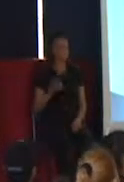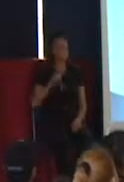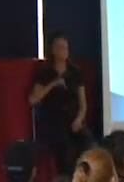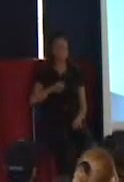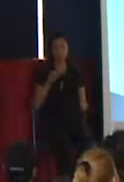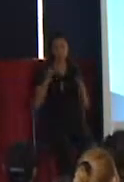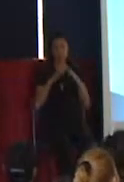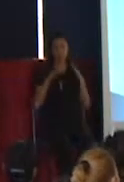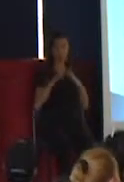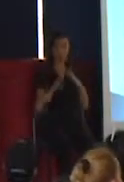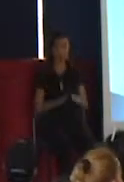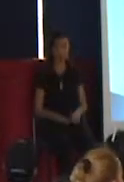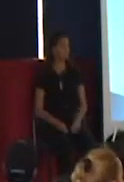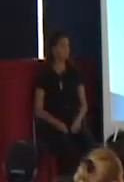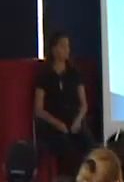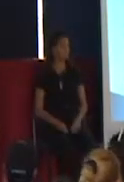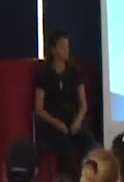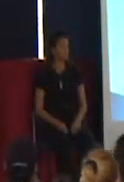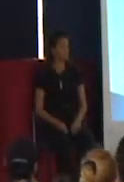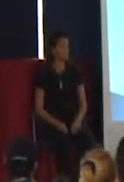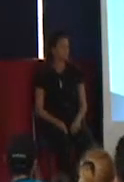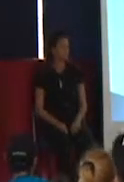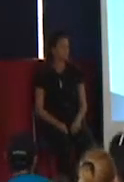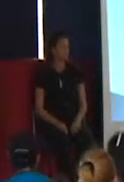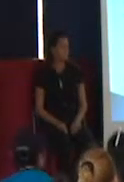a la vivienda.